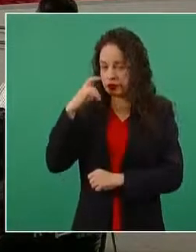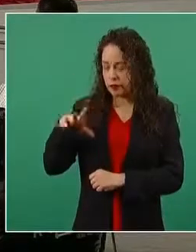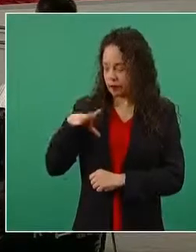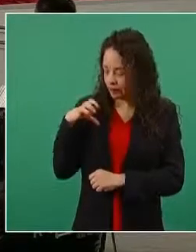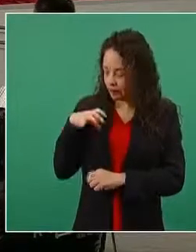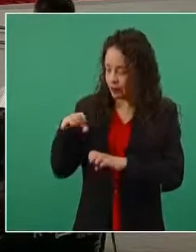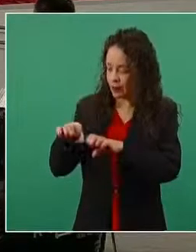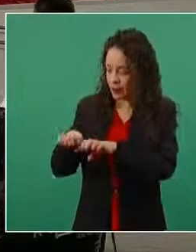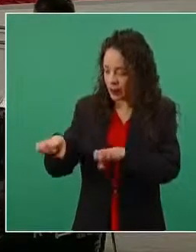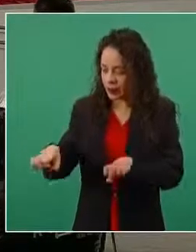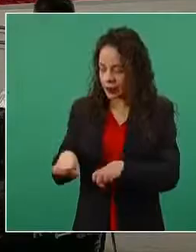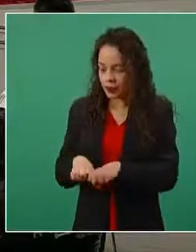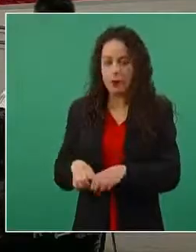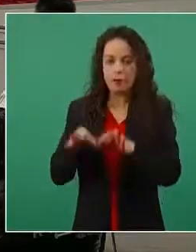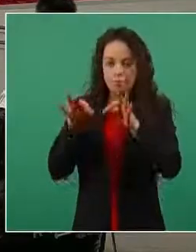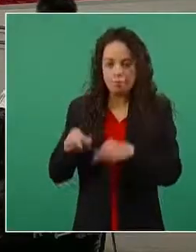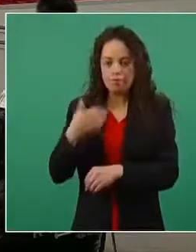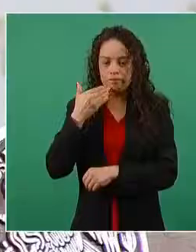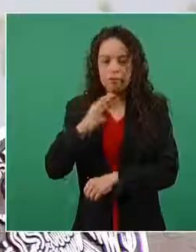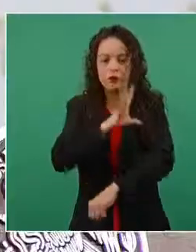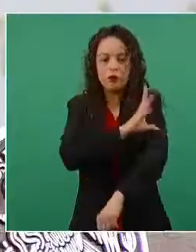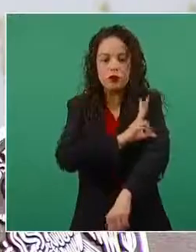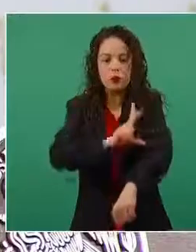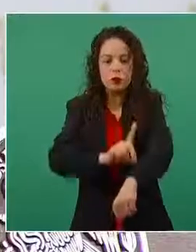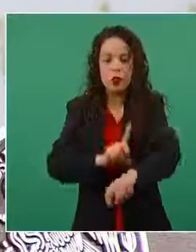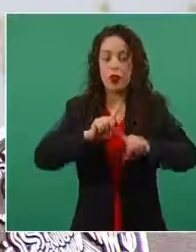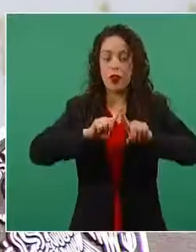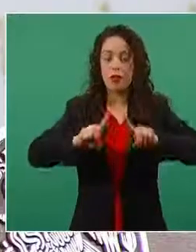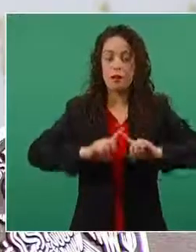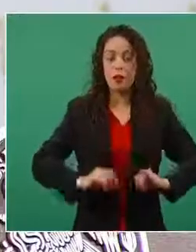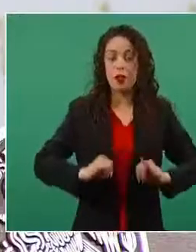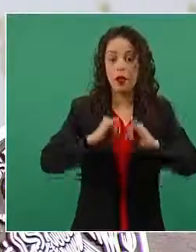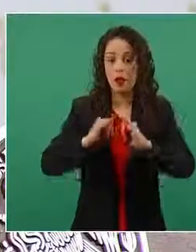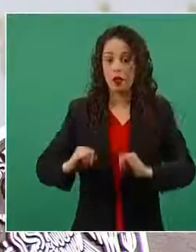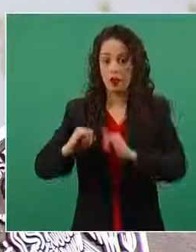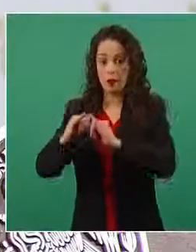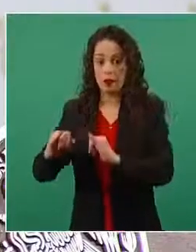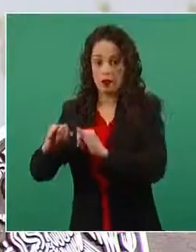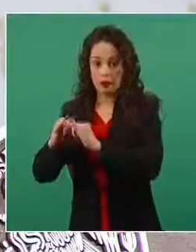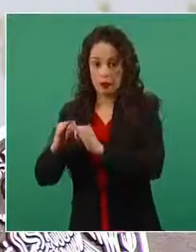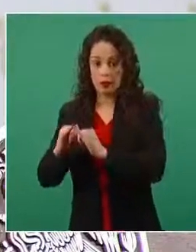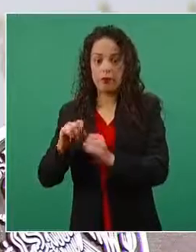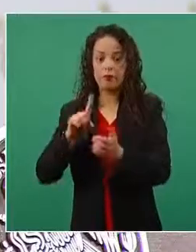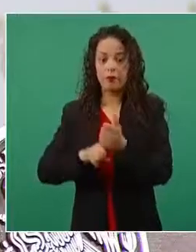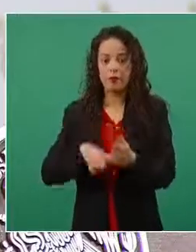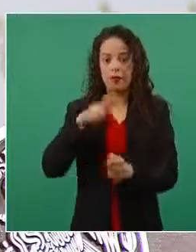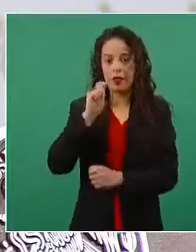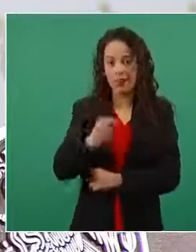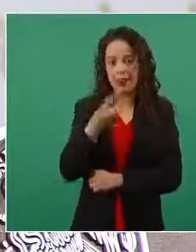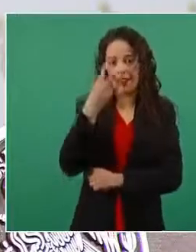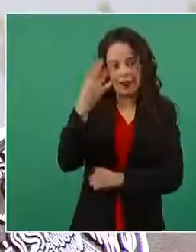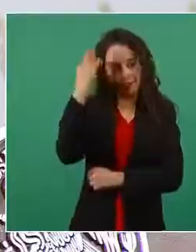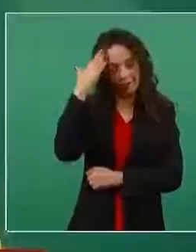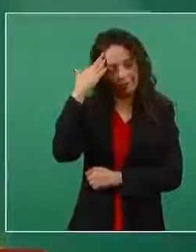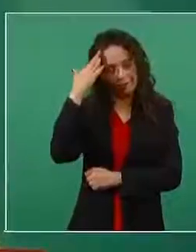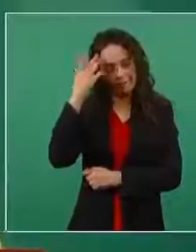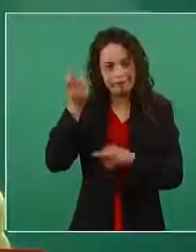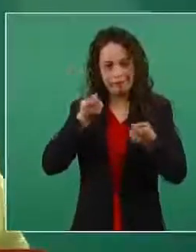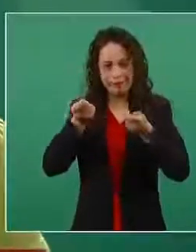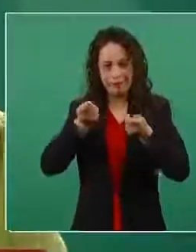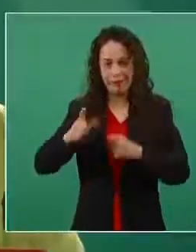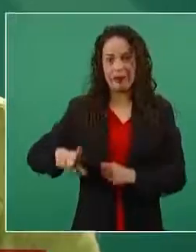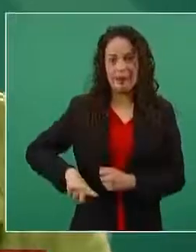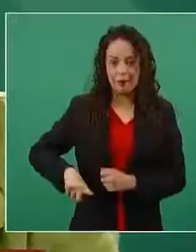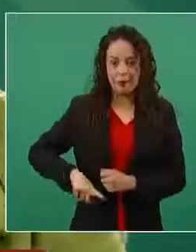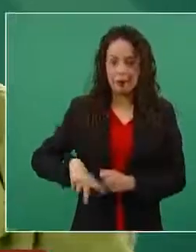colaboración y de coordinación con varias instituciones, iniciando por los 3 órdenes de gobierno, a quien agradezco mucho a nombre del